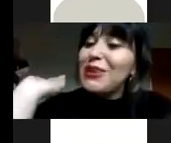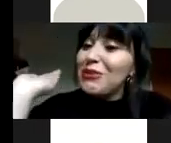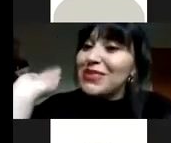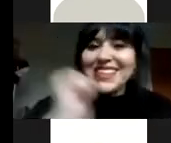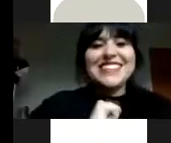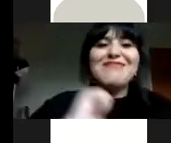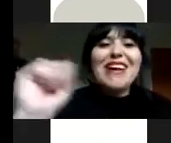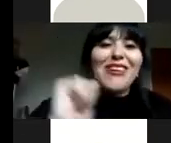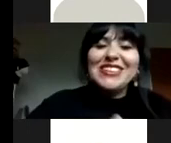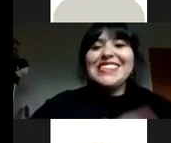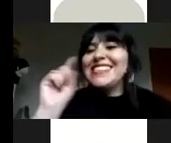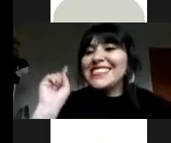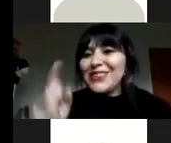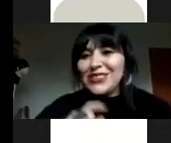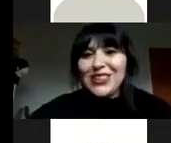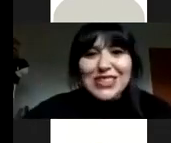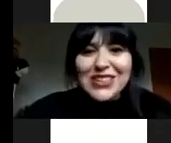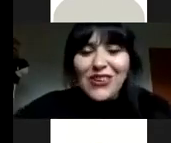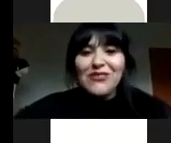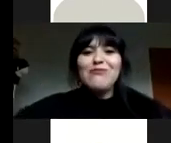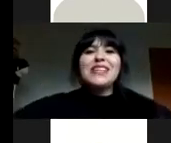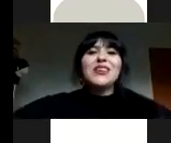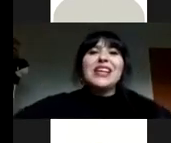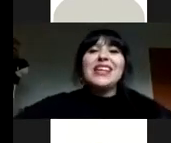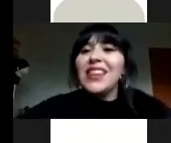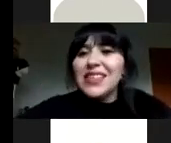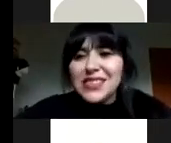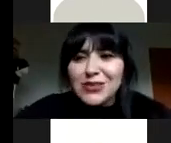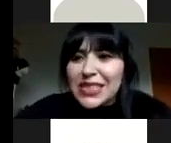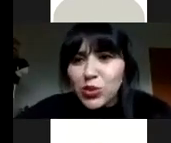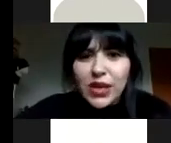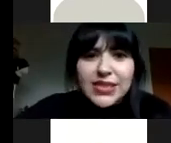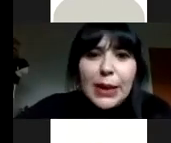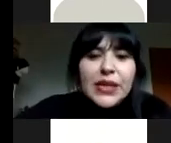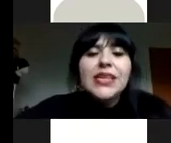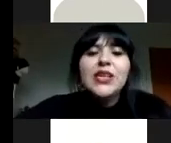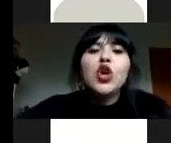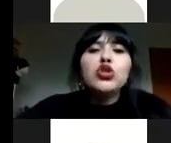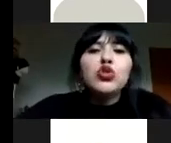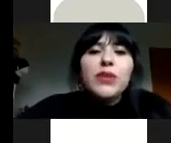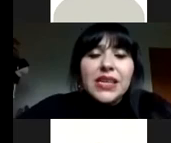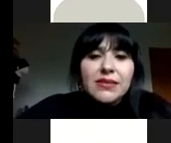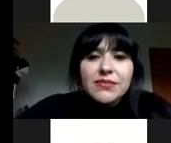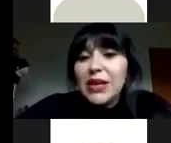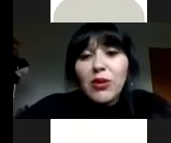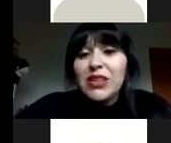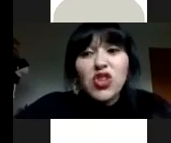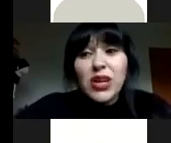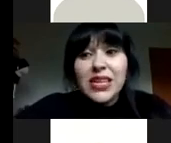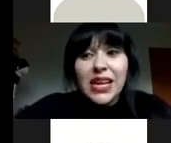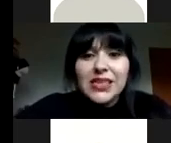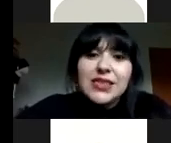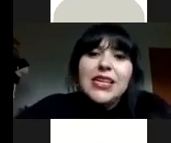Es una pregunta. Vamos. Segundo mito. Mito o realidad, decide usted en su casa. Consumir, estamos hablando de